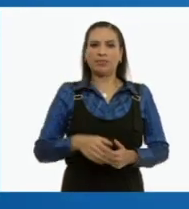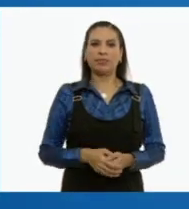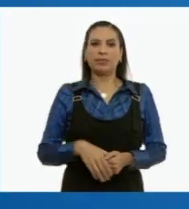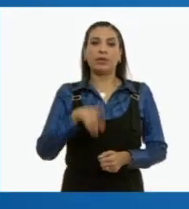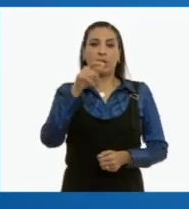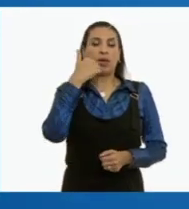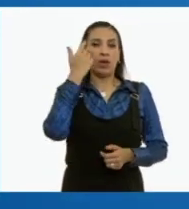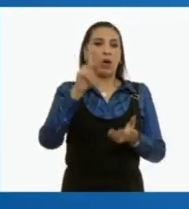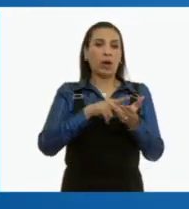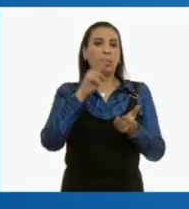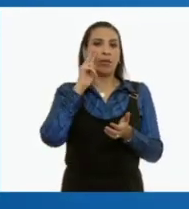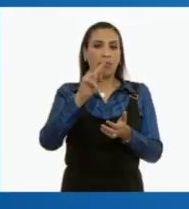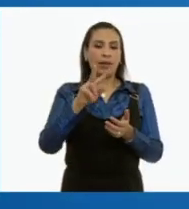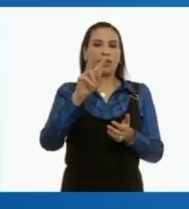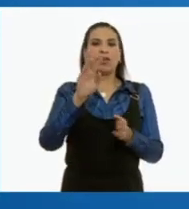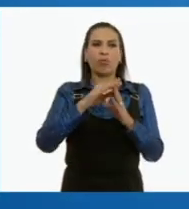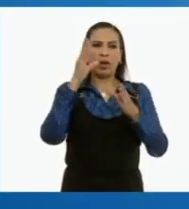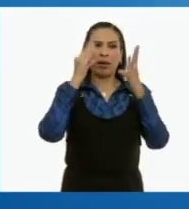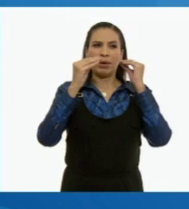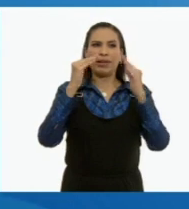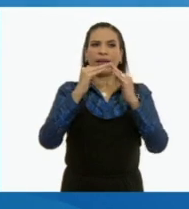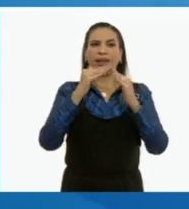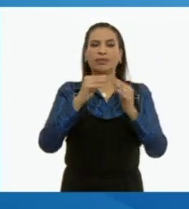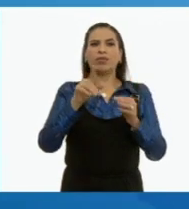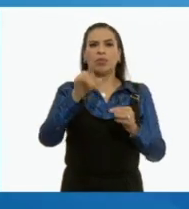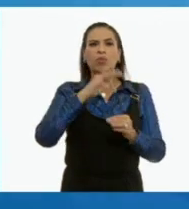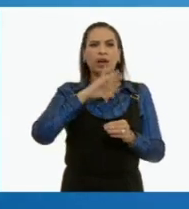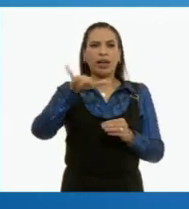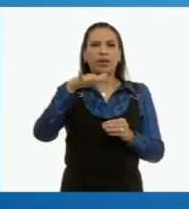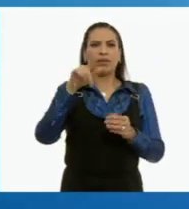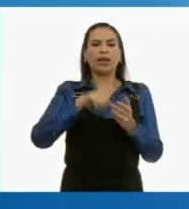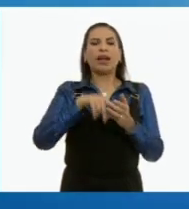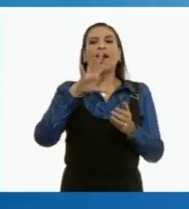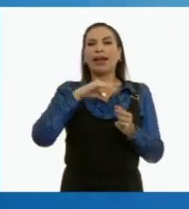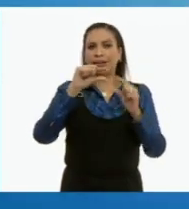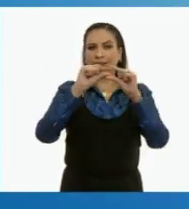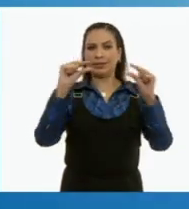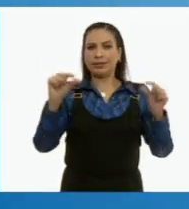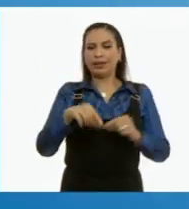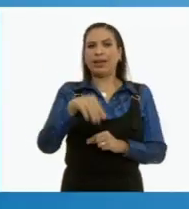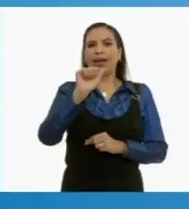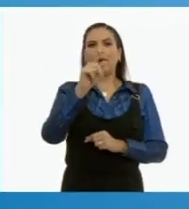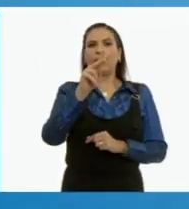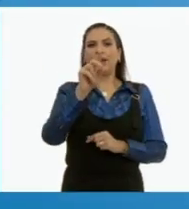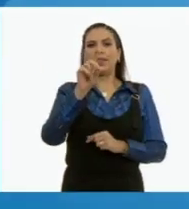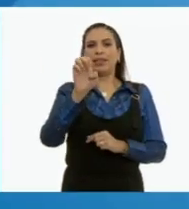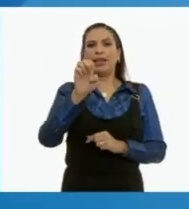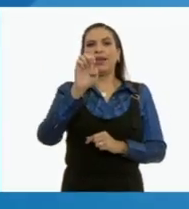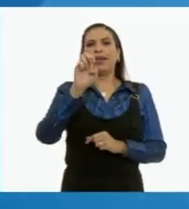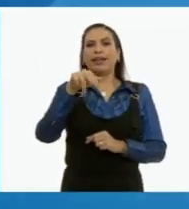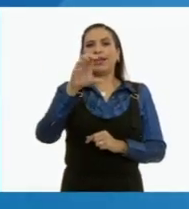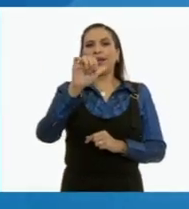Si quieres volver a ver los programas de Aprende en Casa, los puedes encontrar en la siguiente liga,